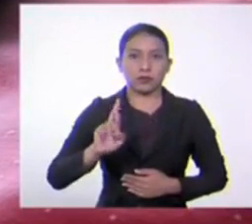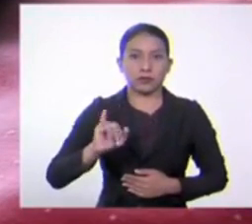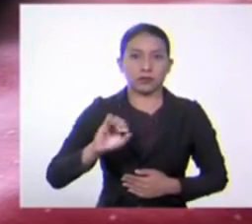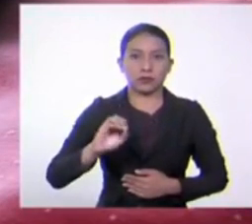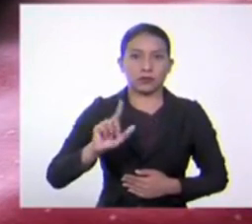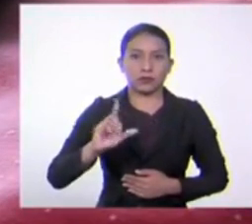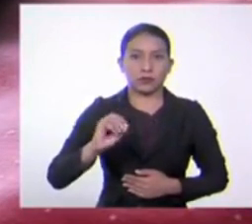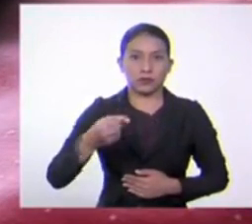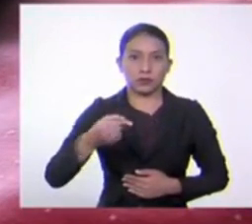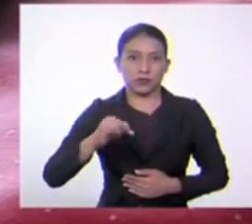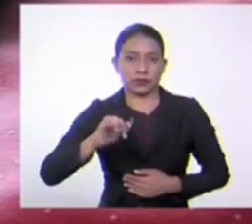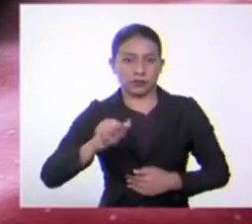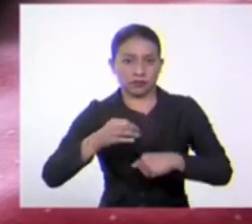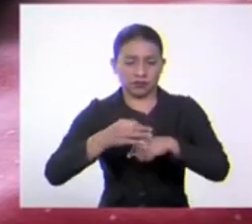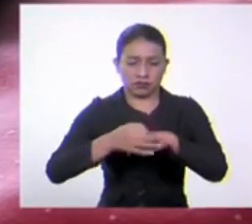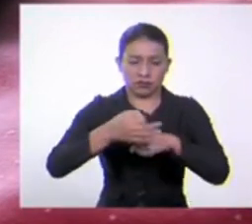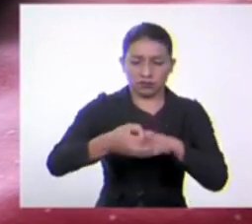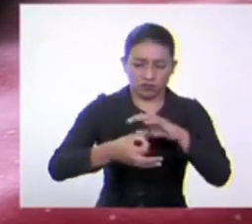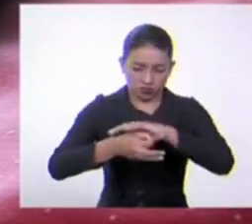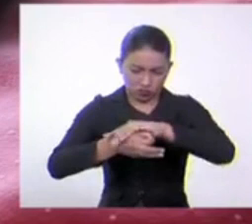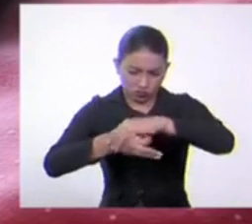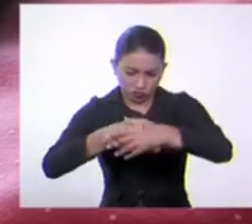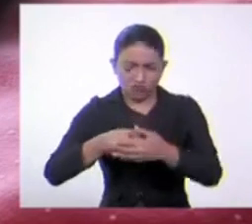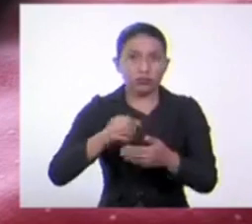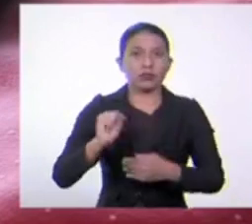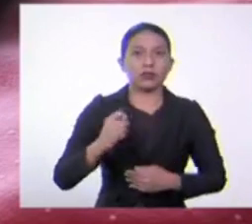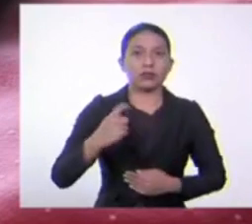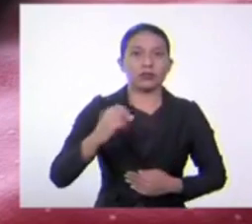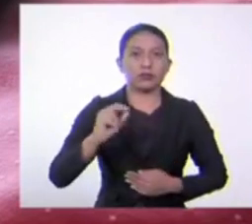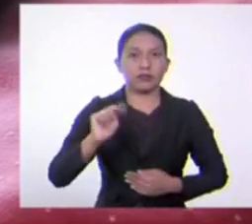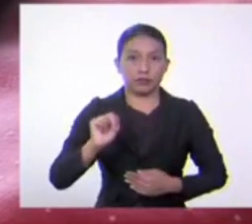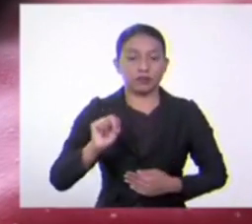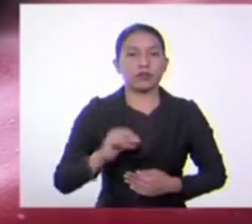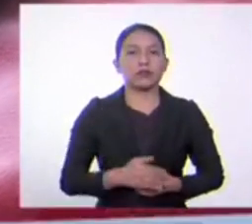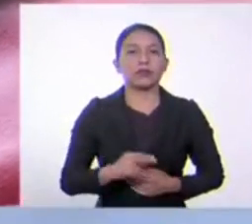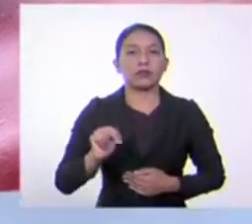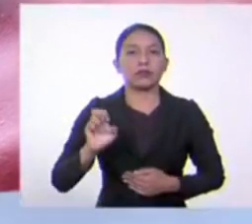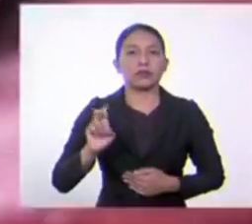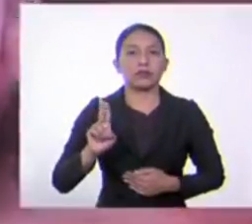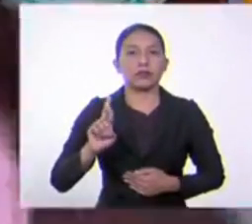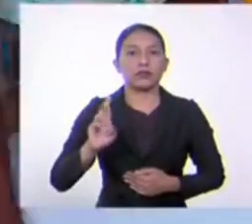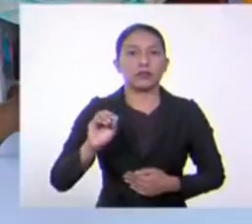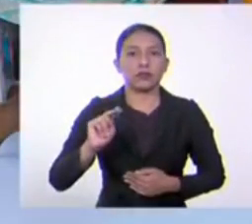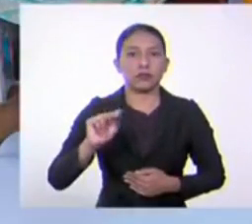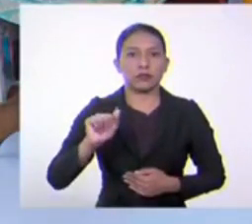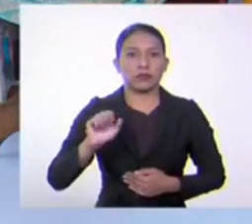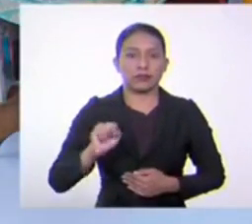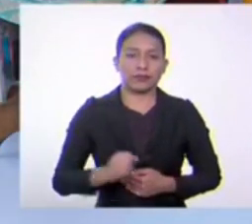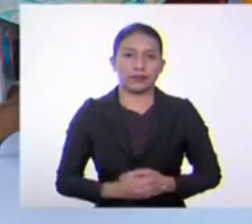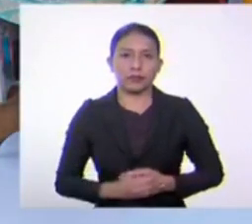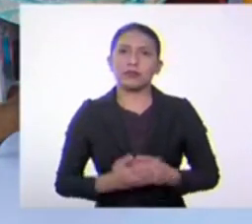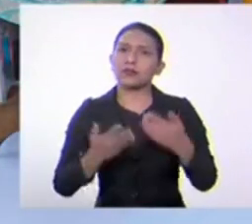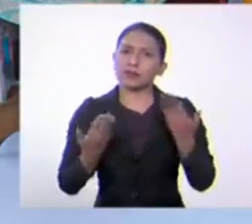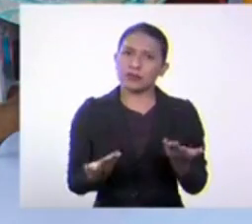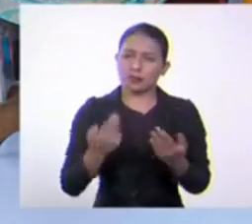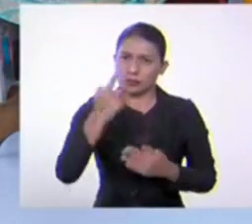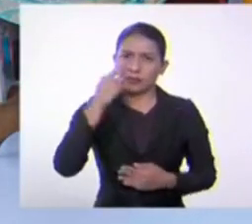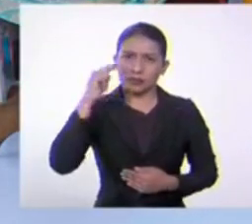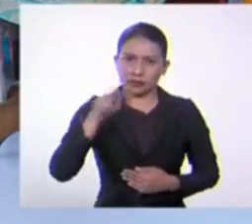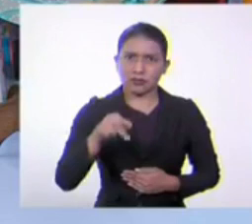que envuelven al axón de las neuronas, las cuales llevan su apellido. Como hemos visto, estos